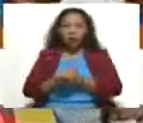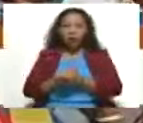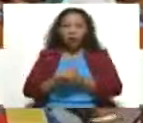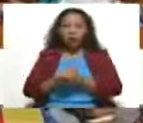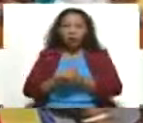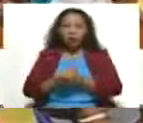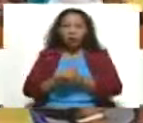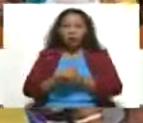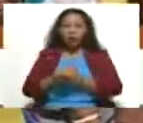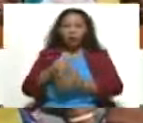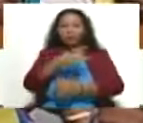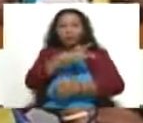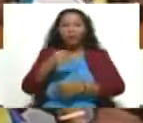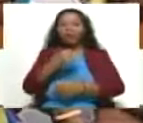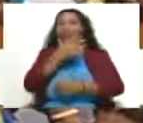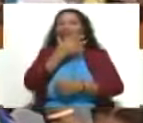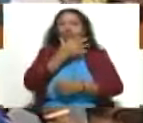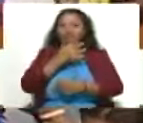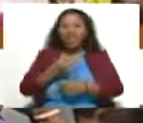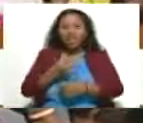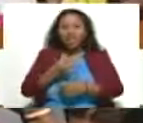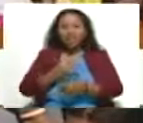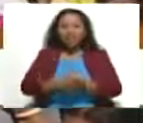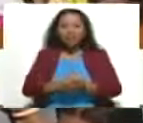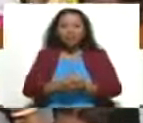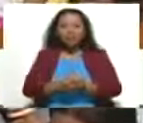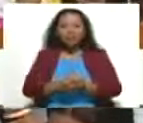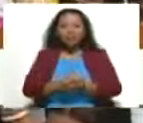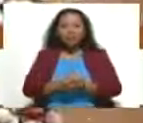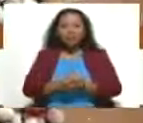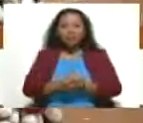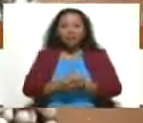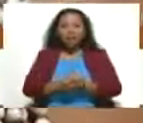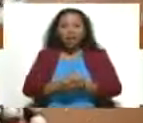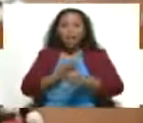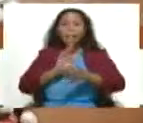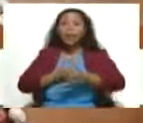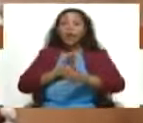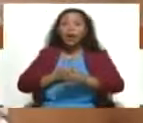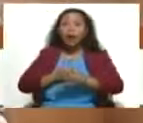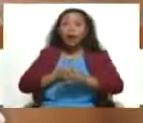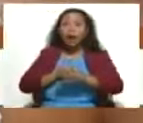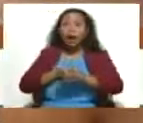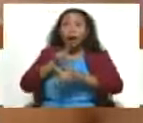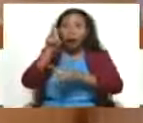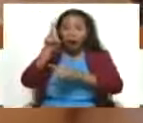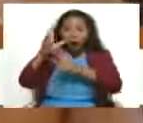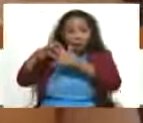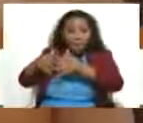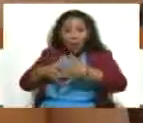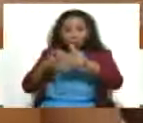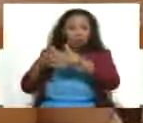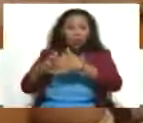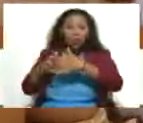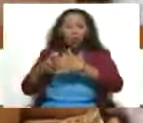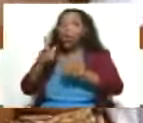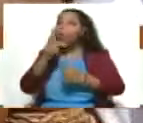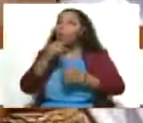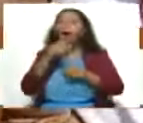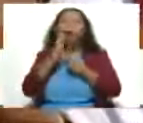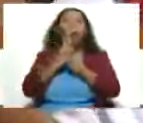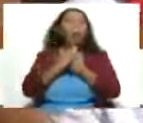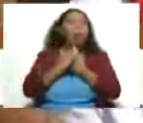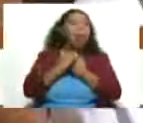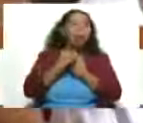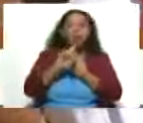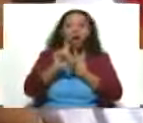No es fácil, porque es el imperialismo. El imperialismo no tiene escrúpulos. Y ellos